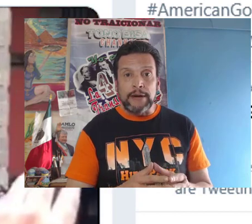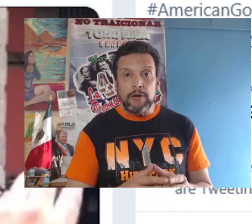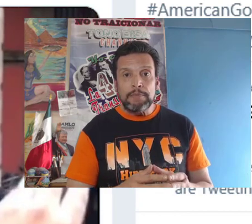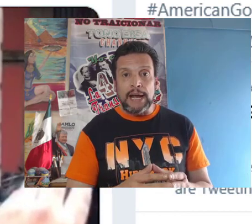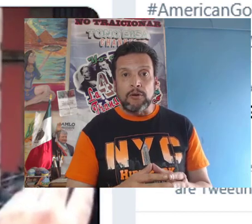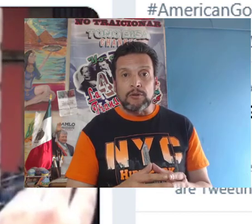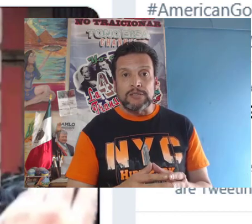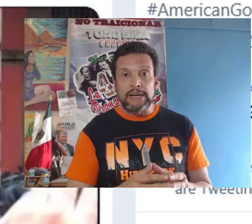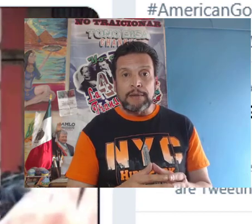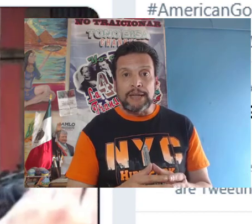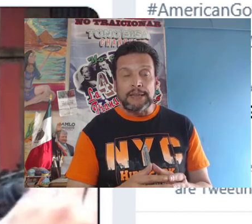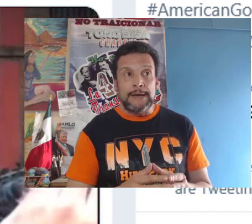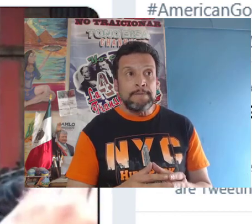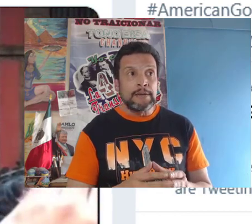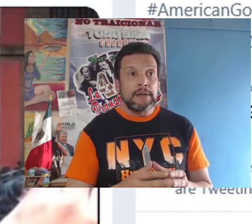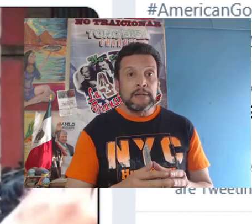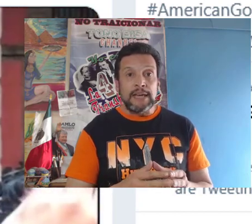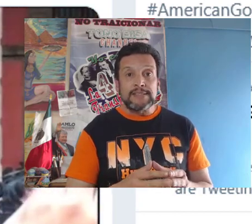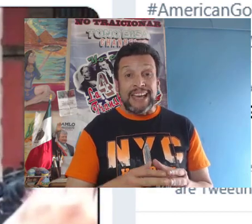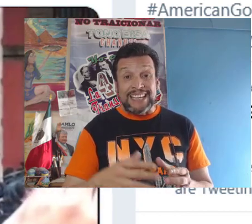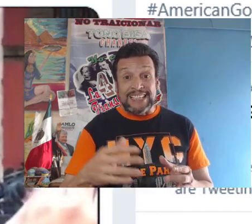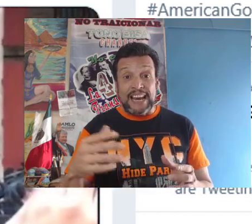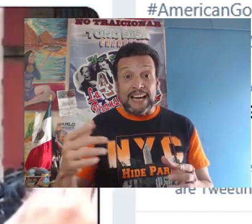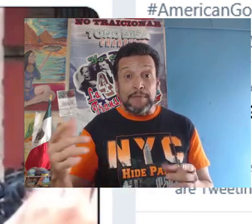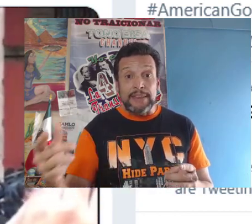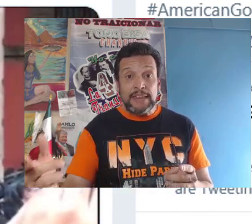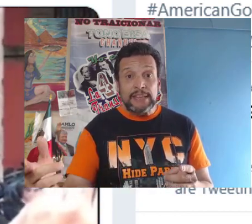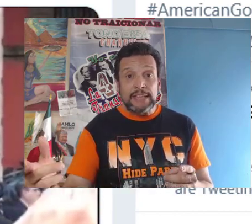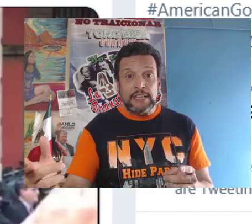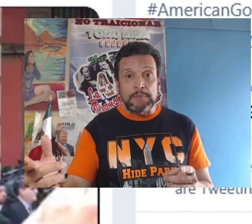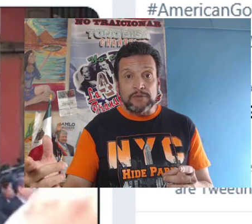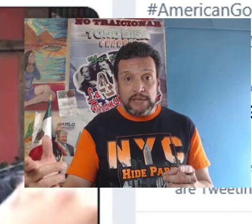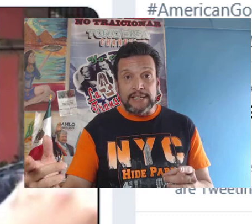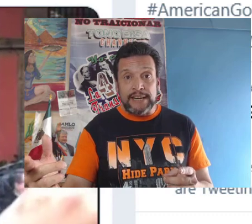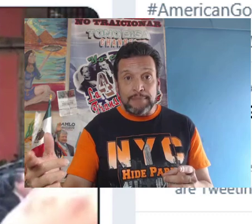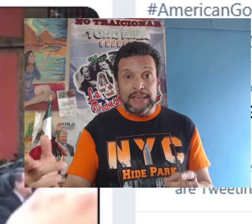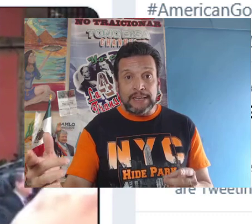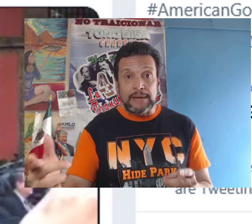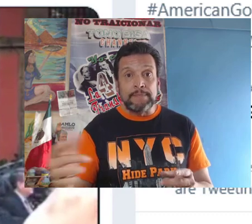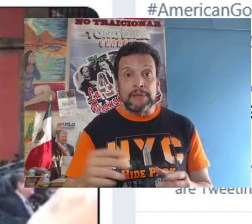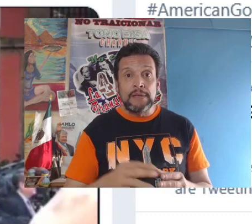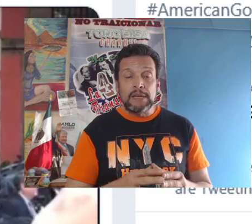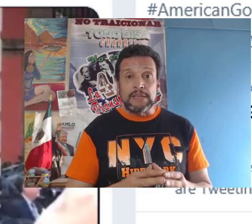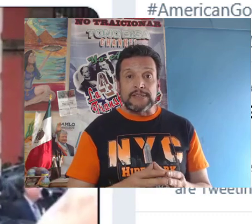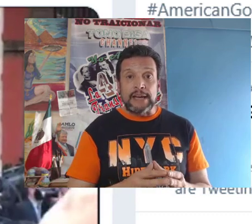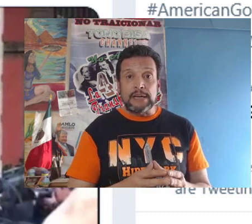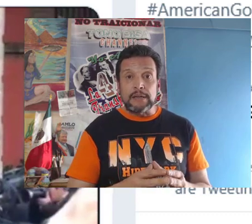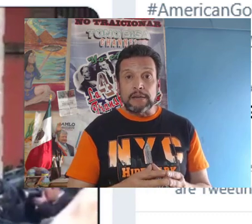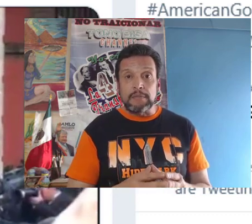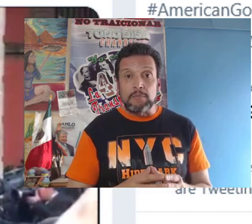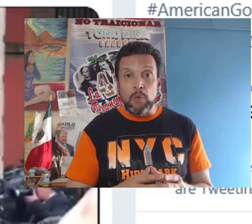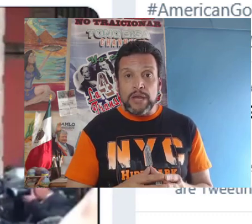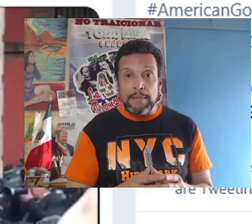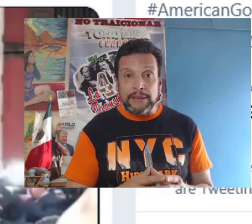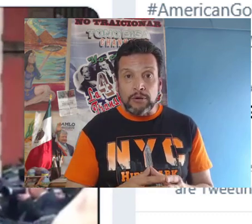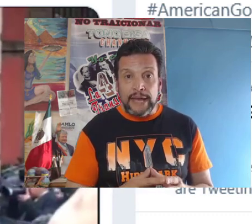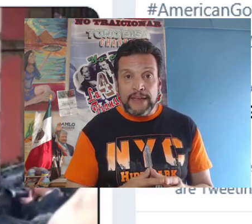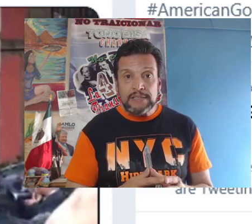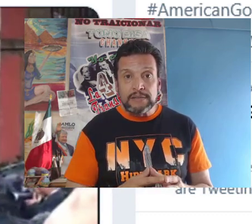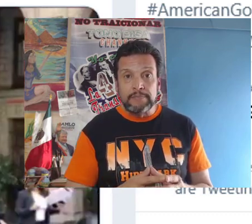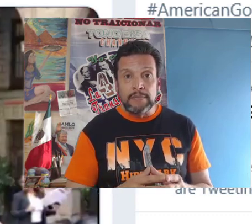fiel al gobierno para conocer realmente, ya sea desde la gravedad de tantas personas que realmente están